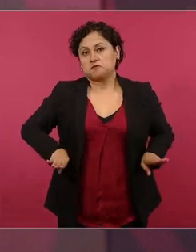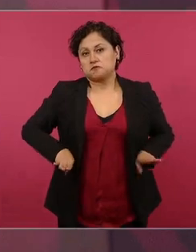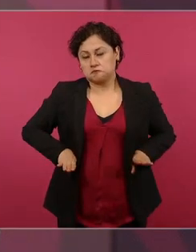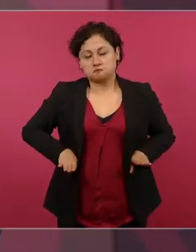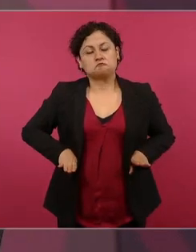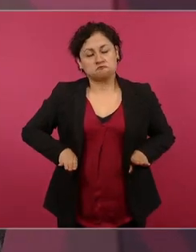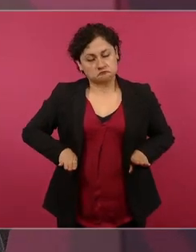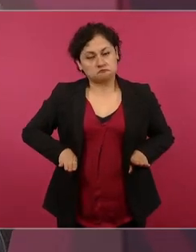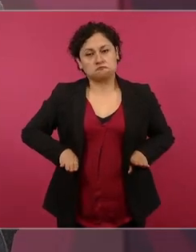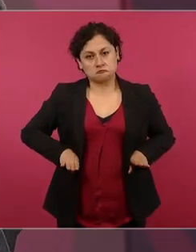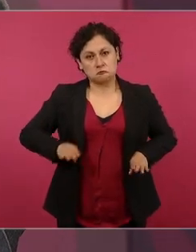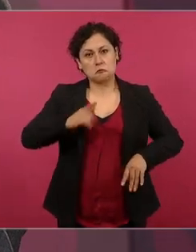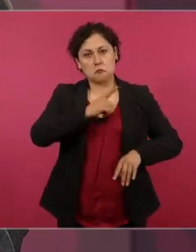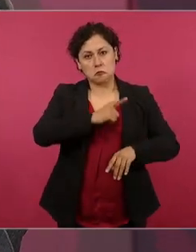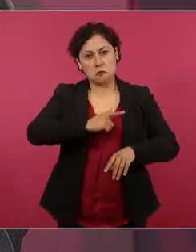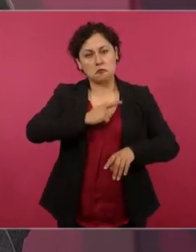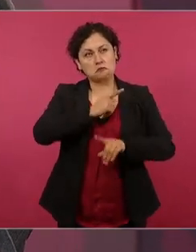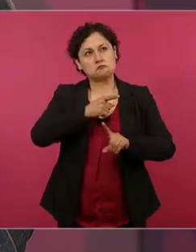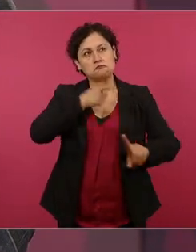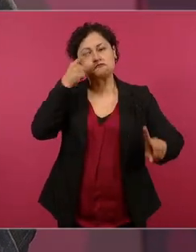progresista y